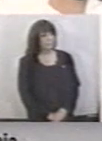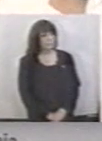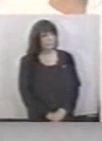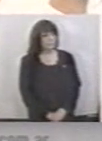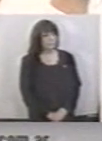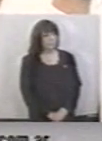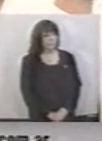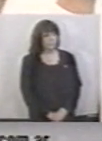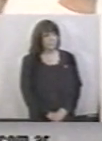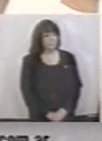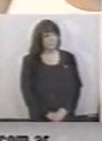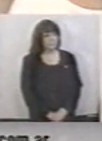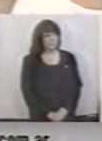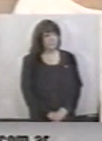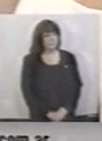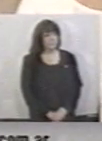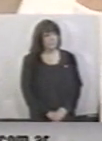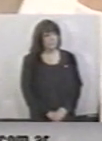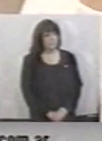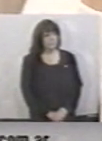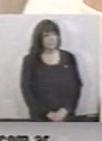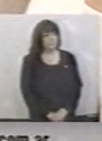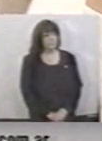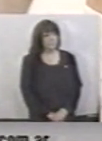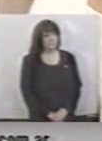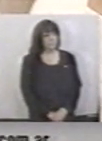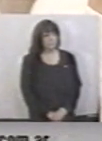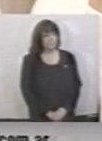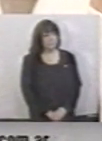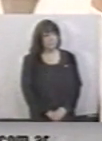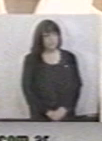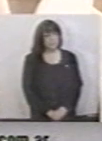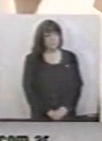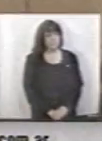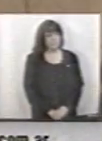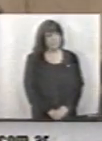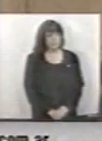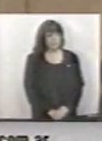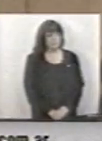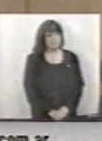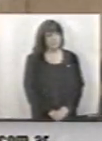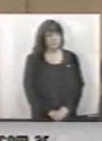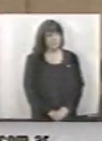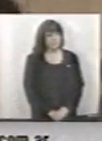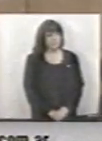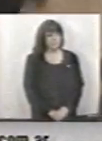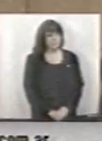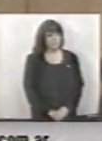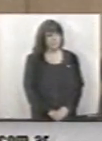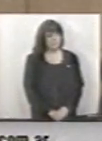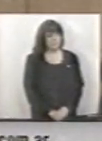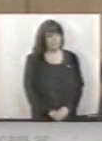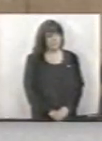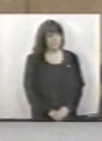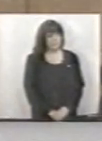y te revuelca con el alerida. Y hay tanto viento para